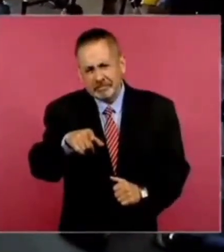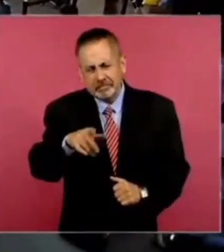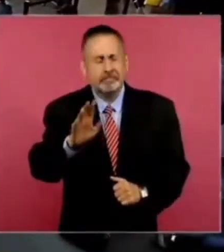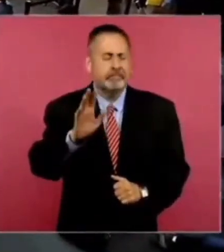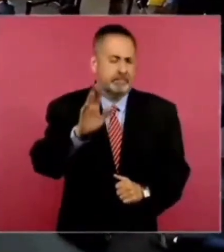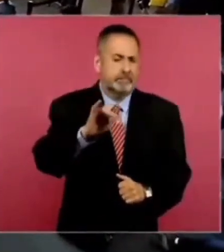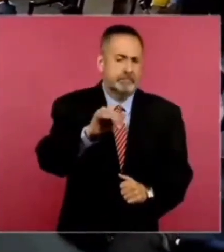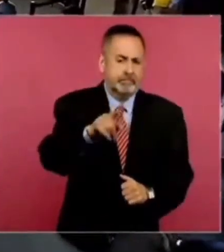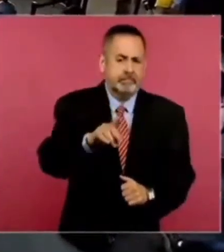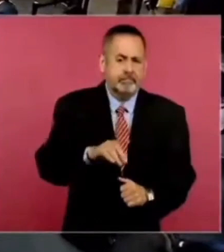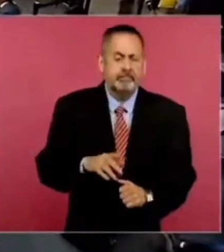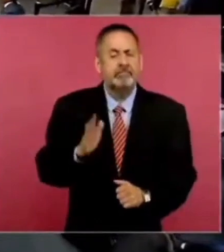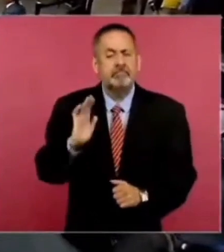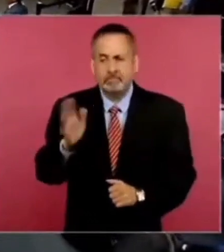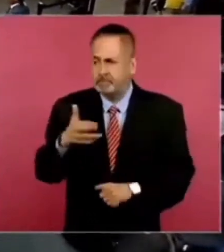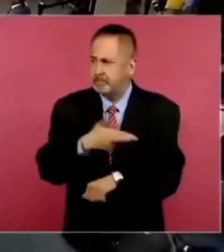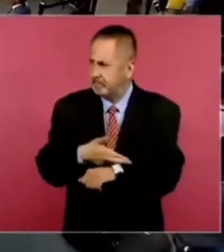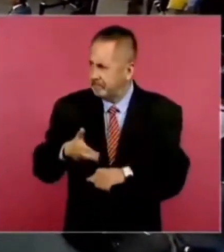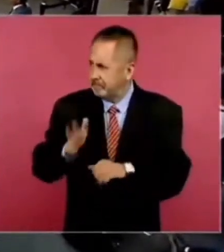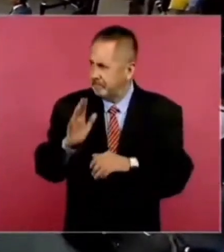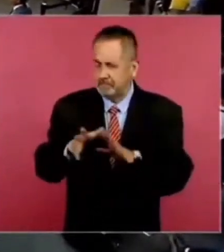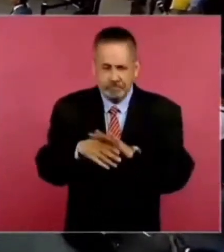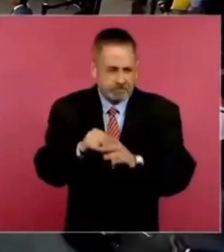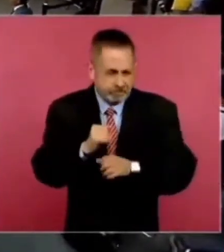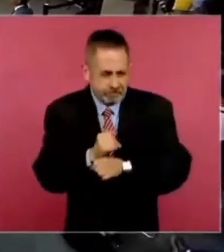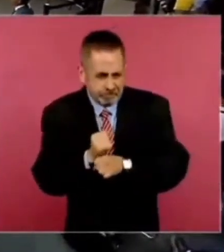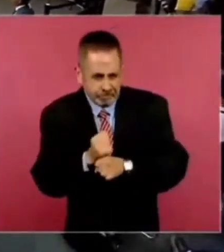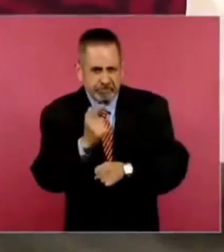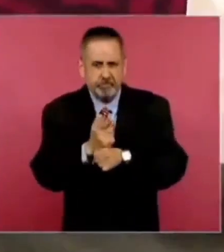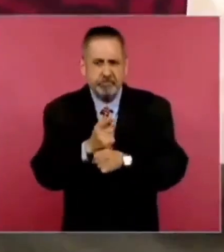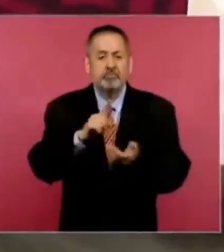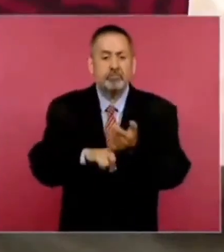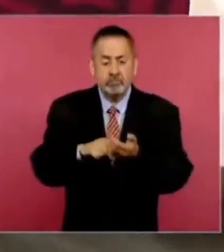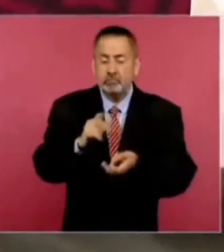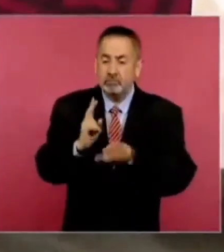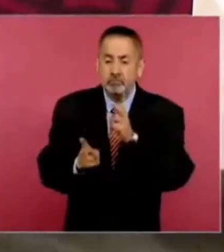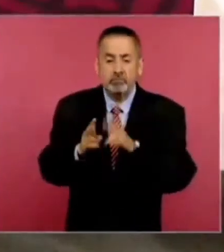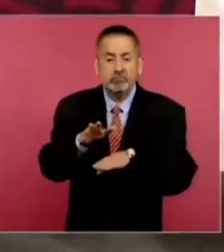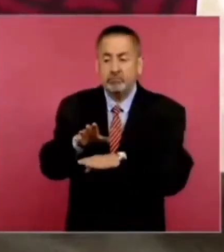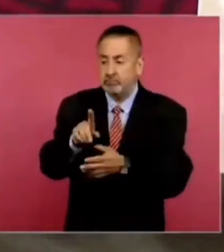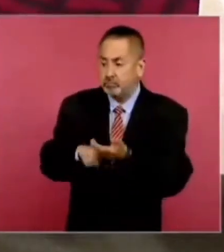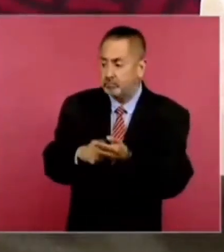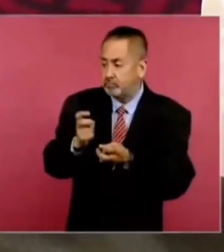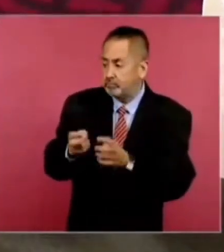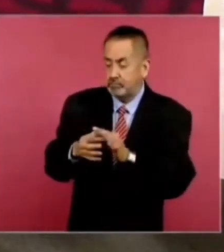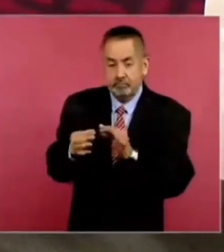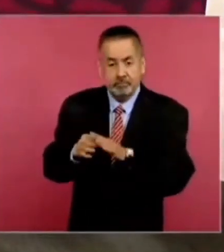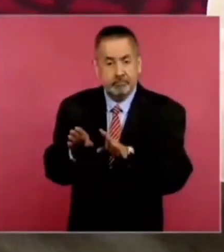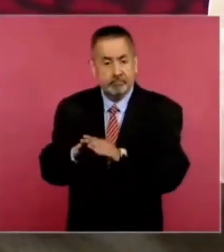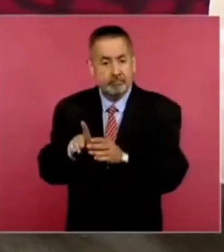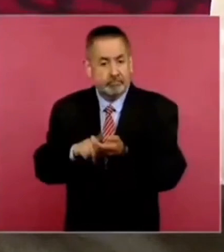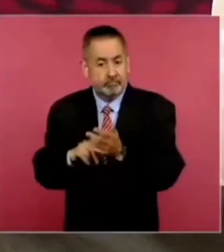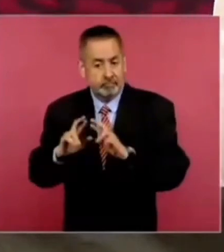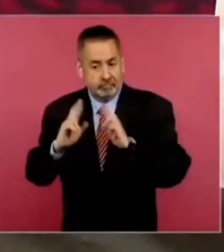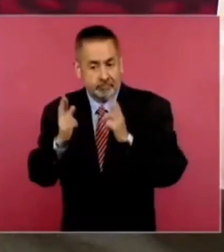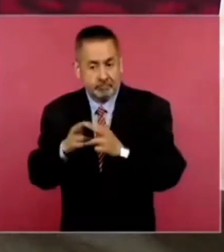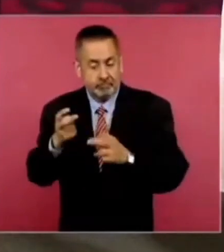Ah, sí, se está haciendo la investigación. Hoy se trató en la